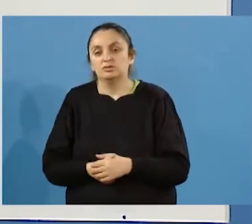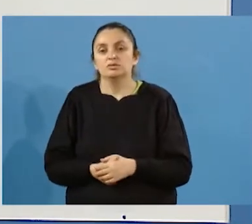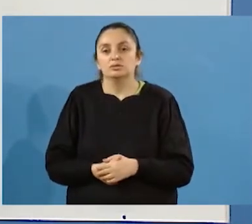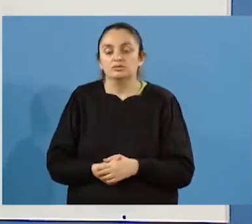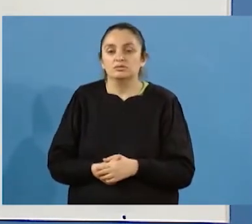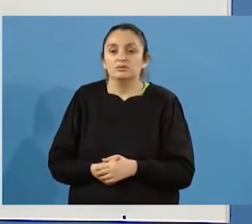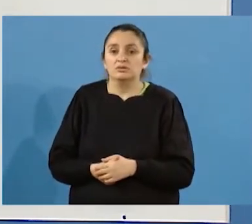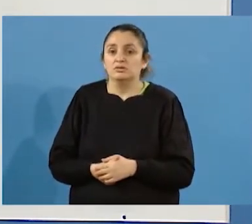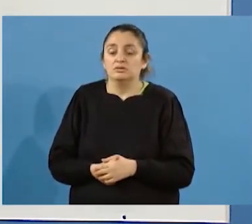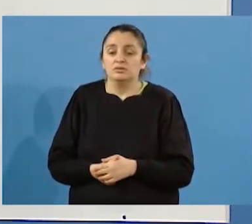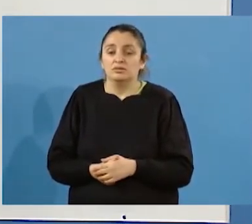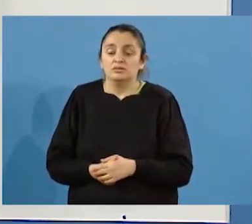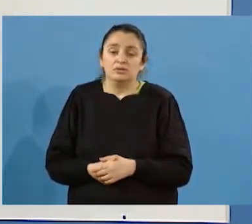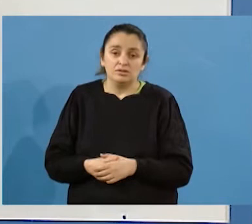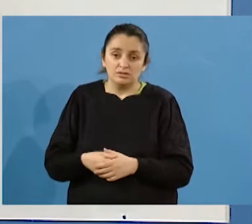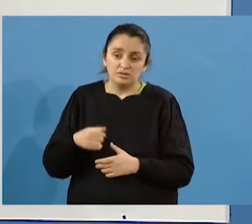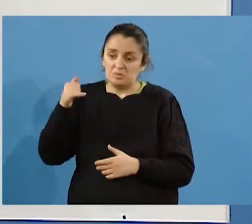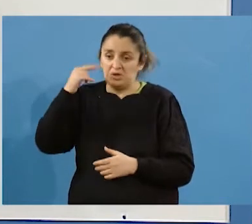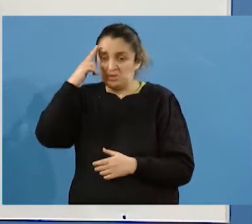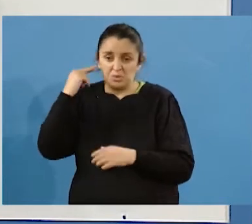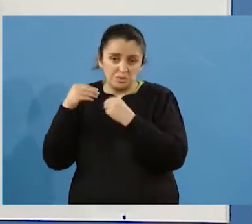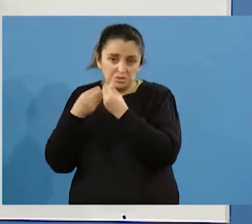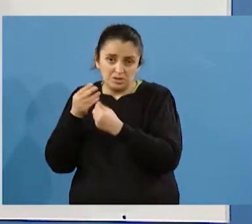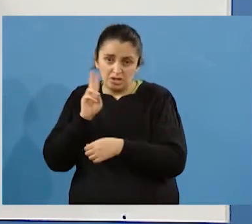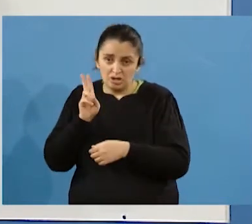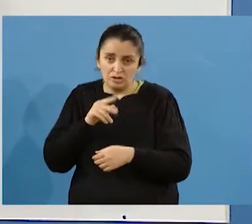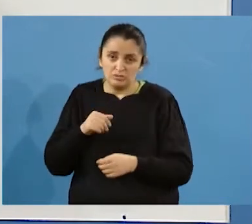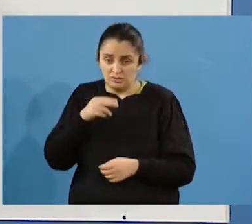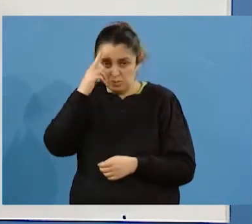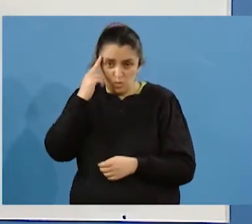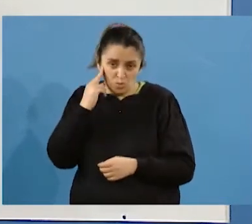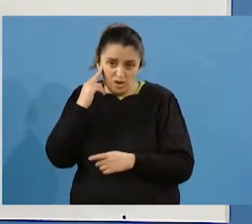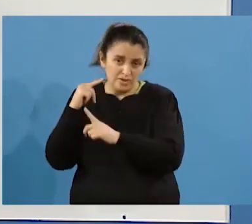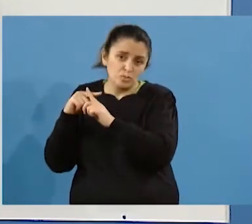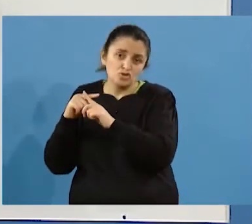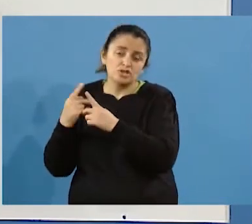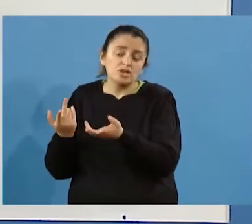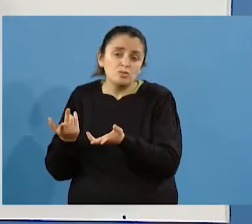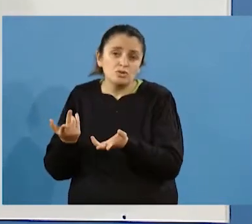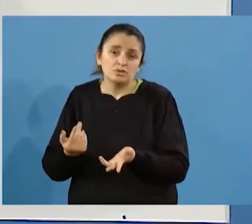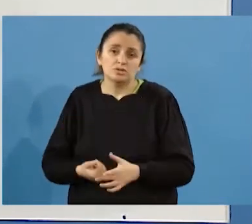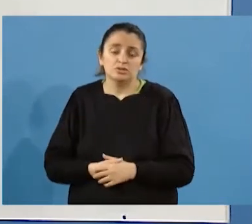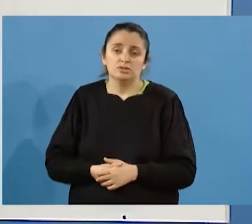que no logró al menos 9 logró un 9 pero positivo